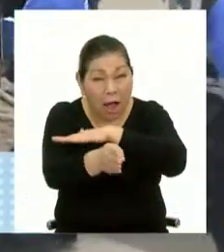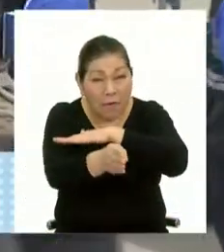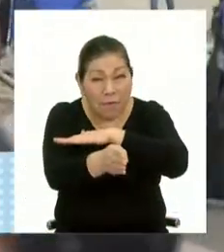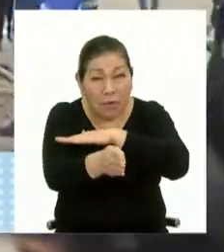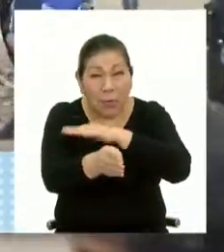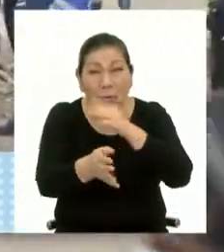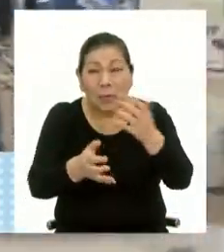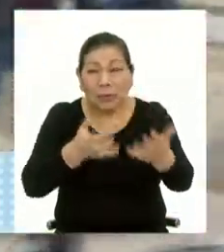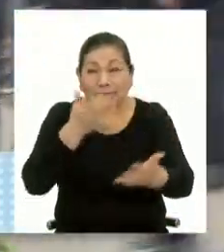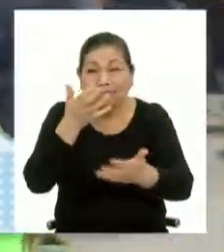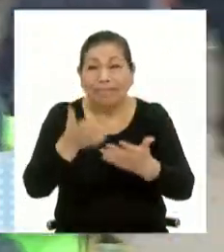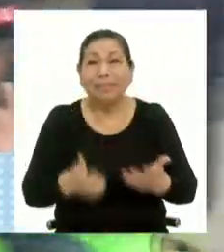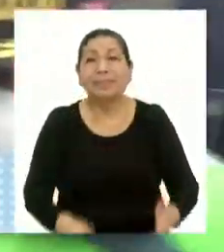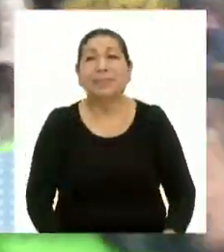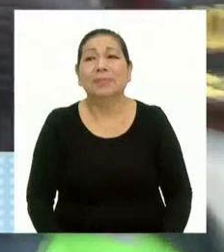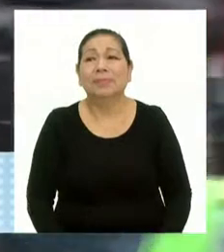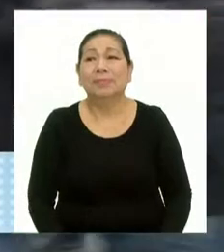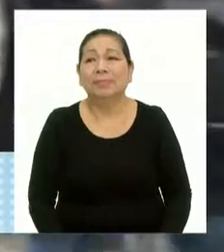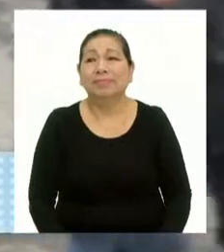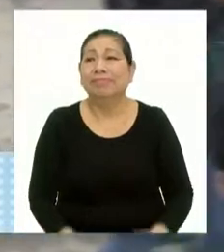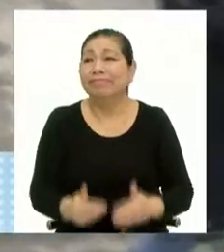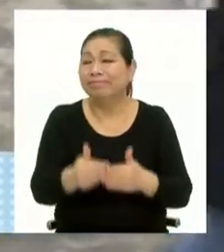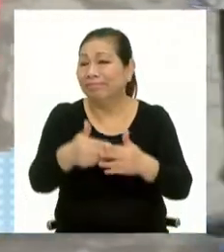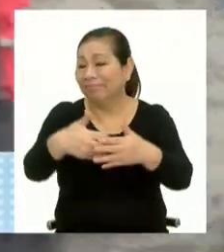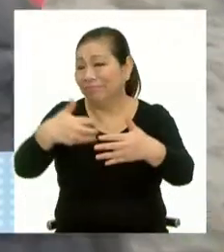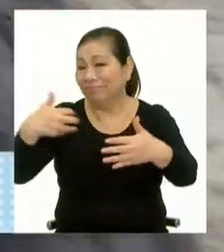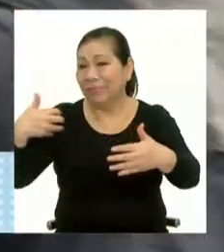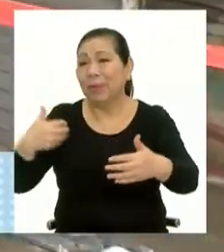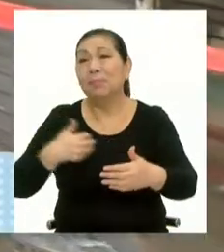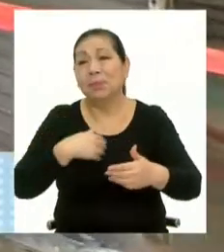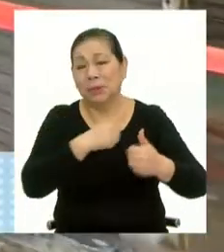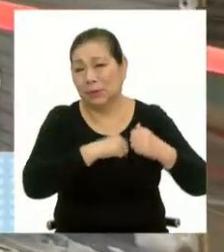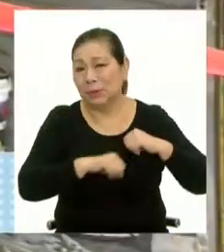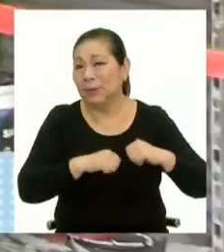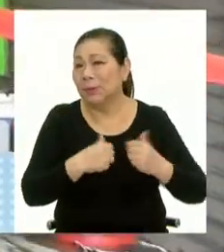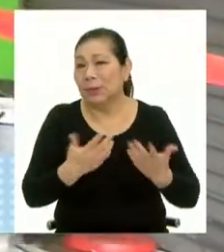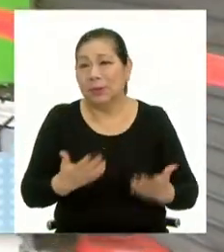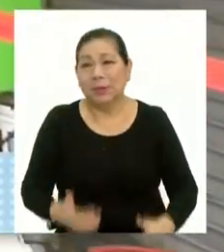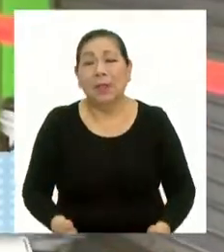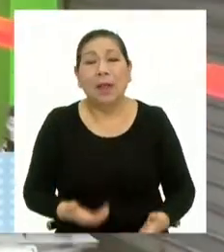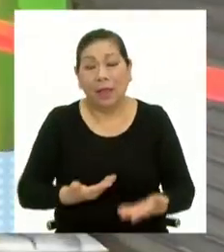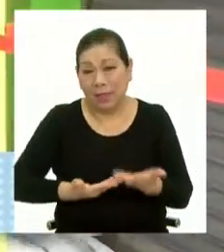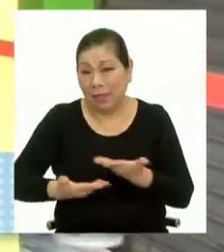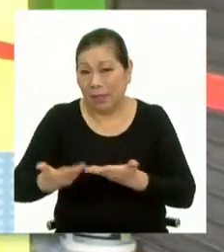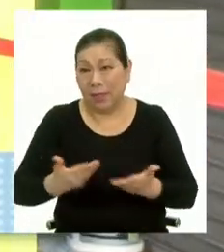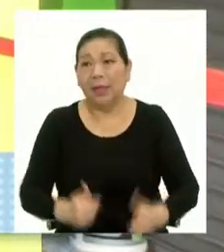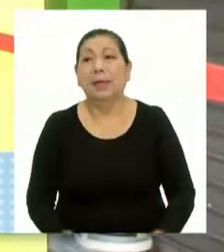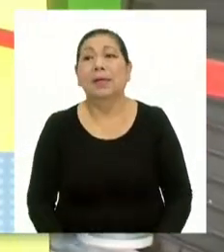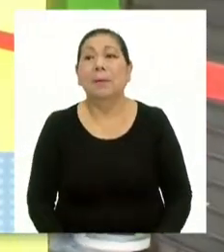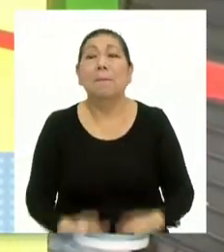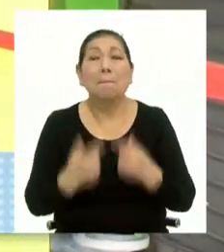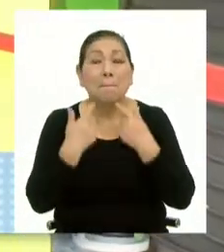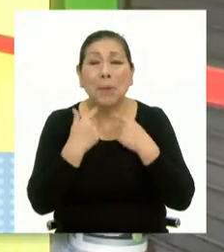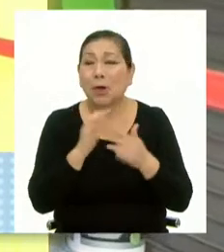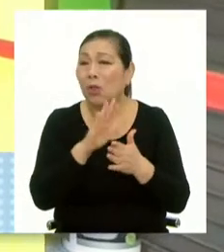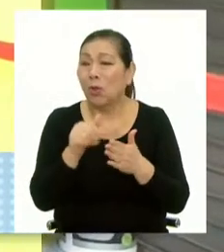se ha prendido y salió hacia adelante. Y ahí me ha afectado a mí. Varios comerciantes fueron afectados perdiendo todos sus materiales.